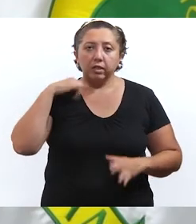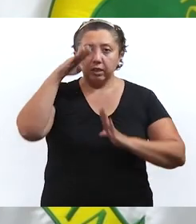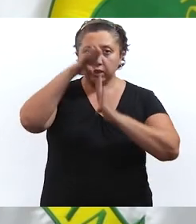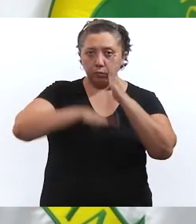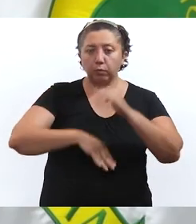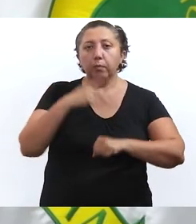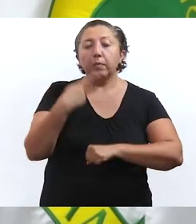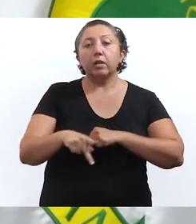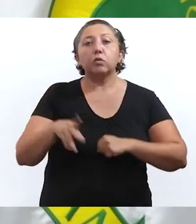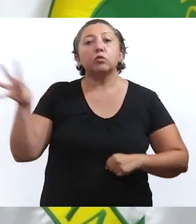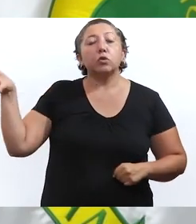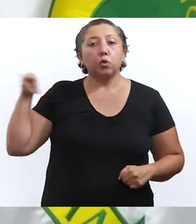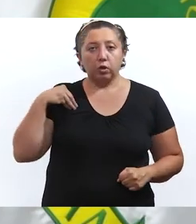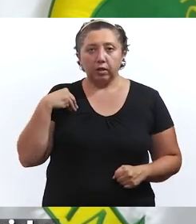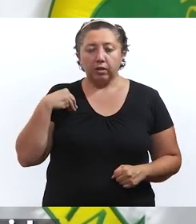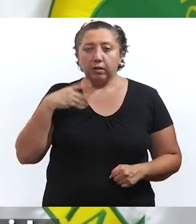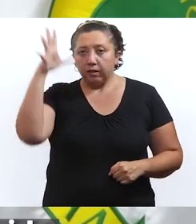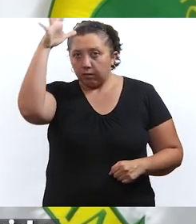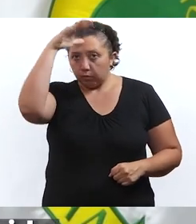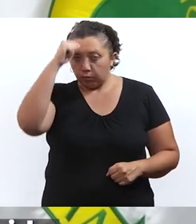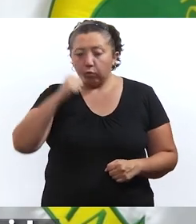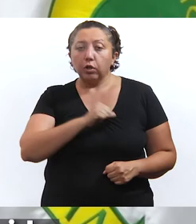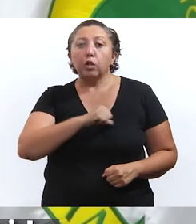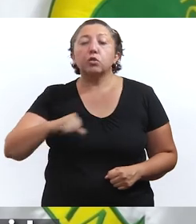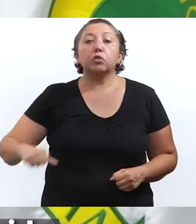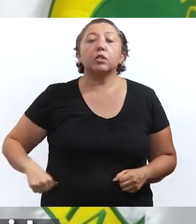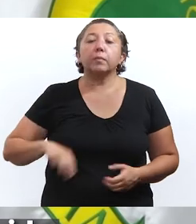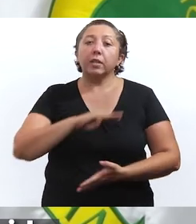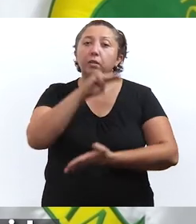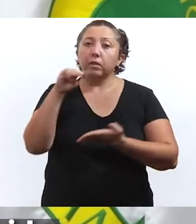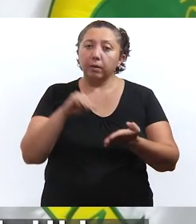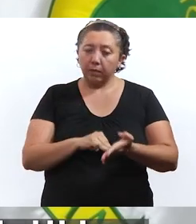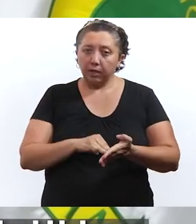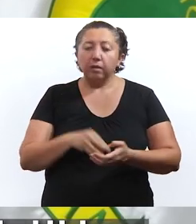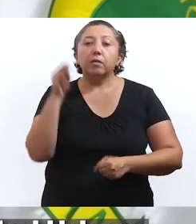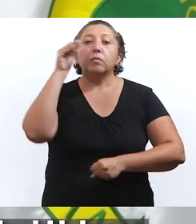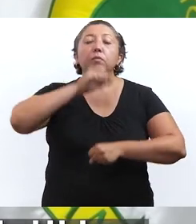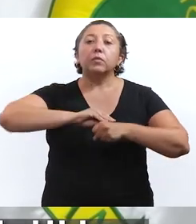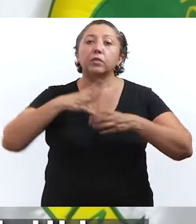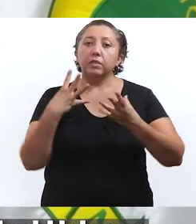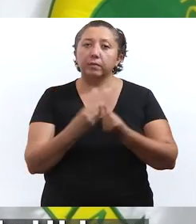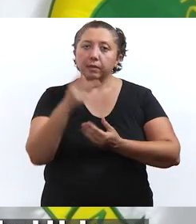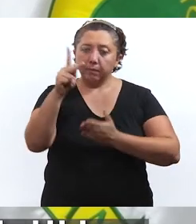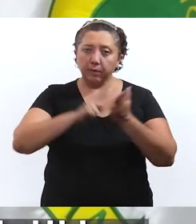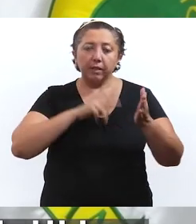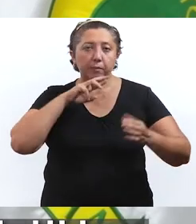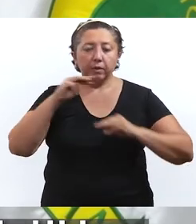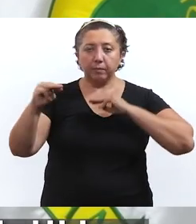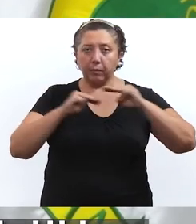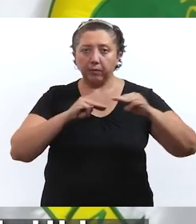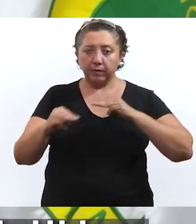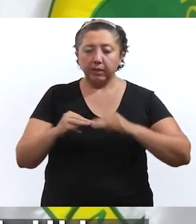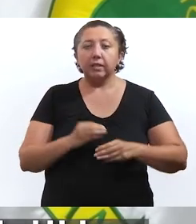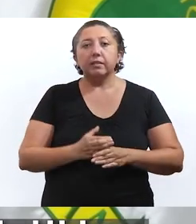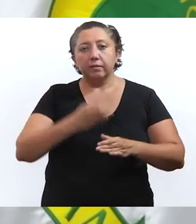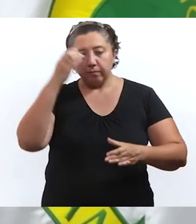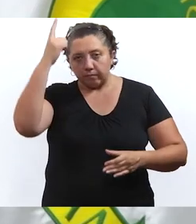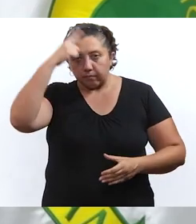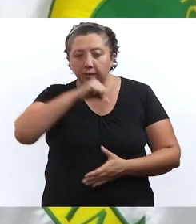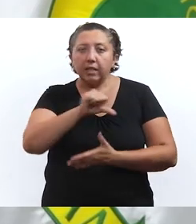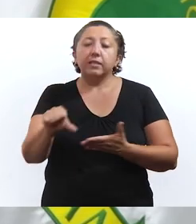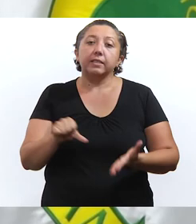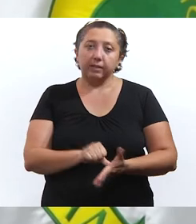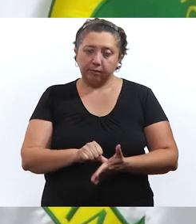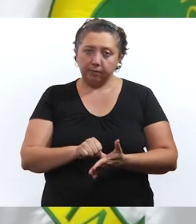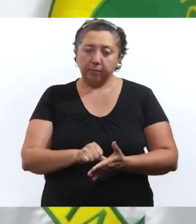y disminuir riesgos de contagio, en coordinación con el Ayuntamiento de Mérida, hemos implementado el Plan de Mejora a la Movilidad Urbana para el